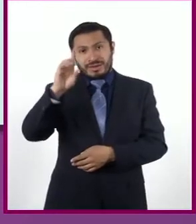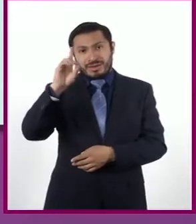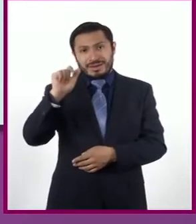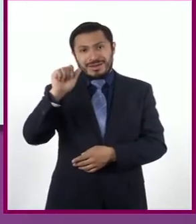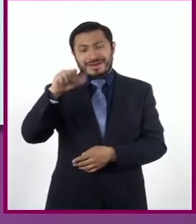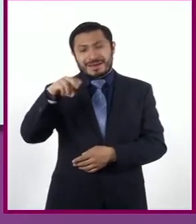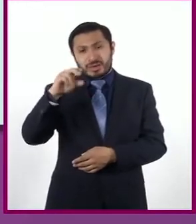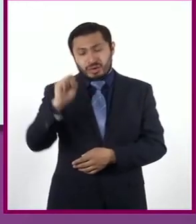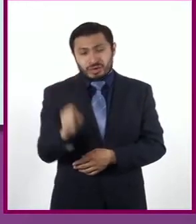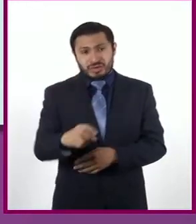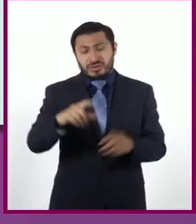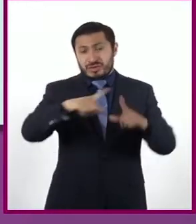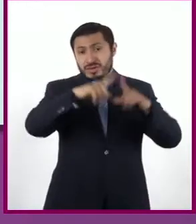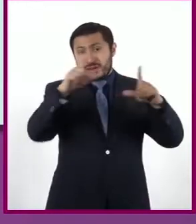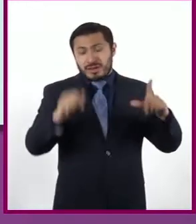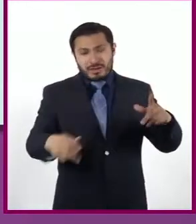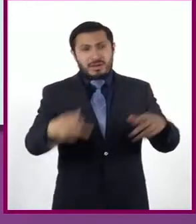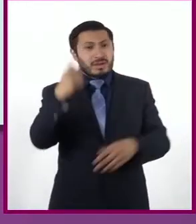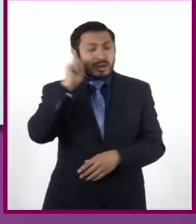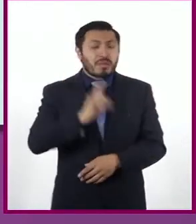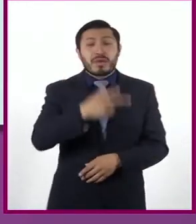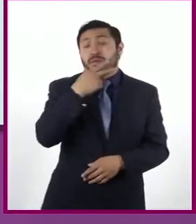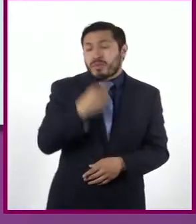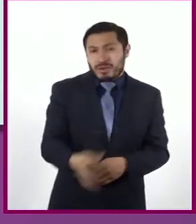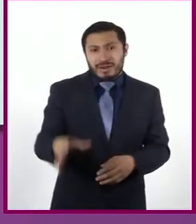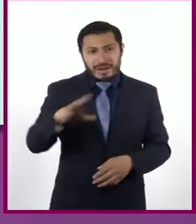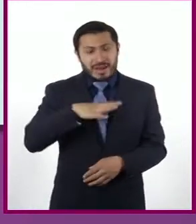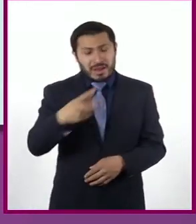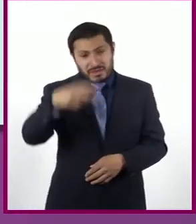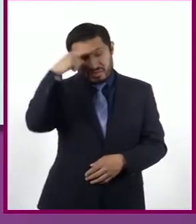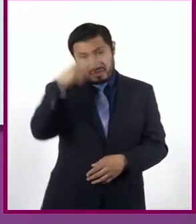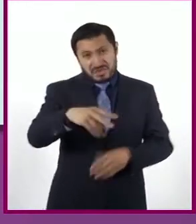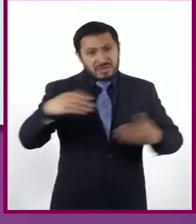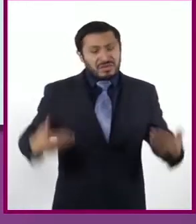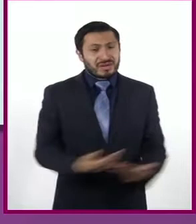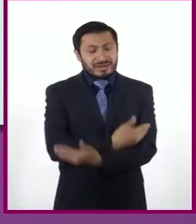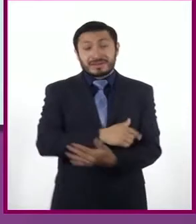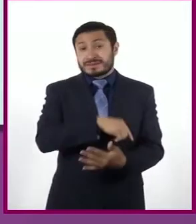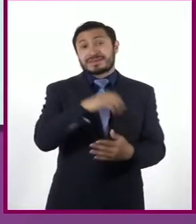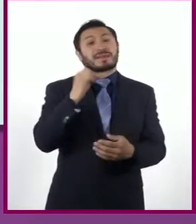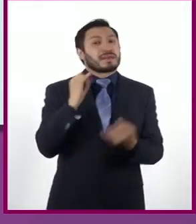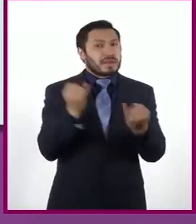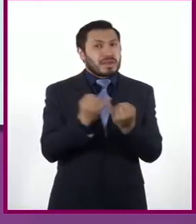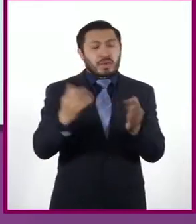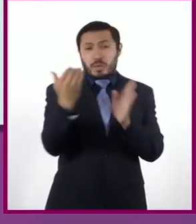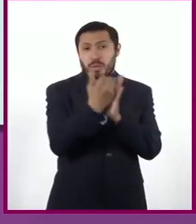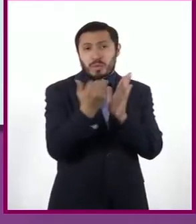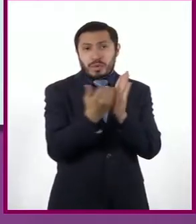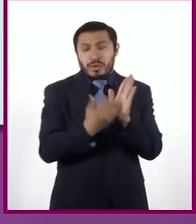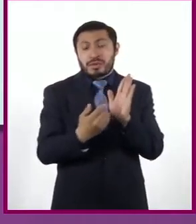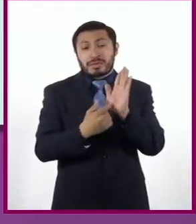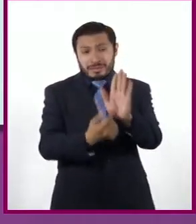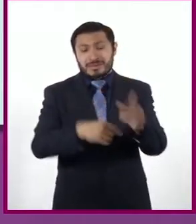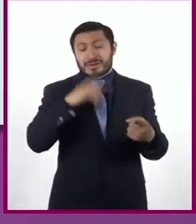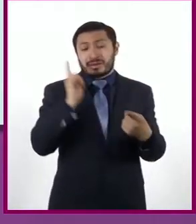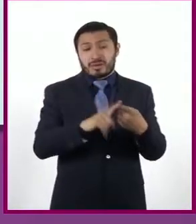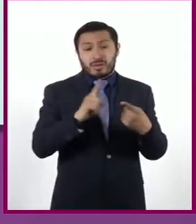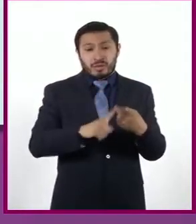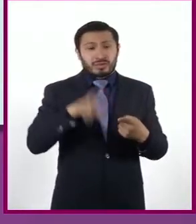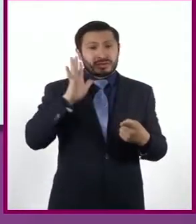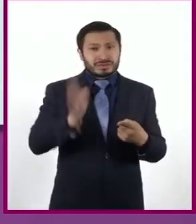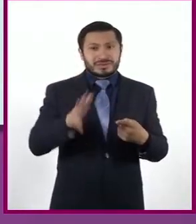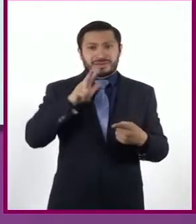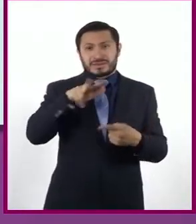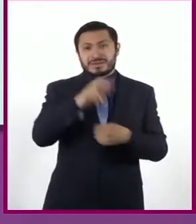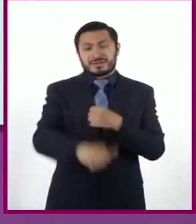y mujeres que, teniendo la calidad de mexicanos, reúnan, además, los siguientes requisitos. 1. Haber cumplido